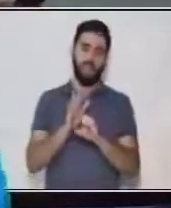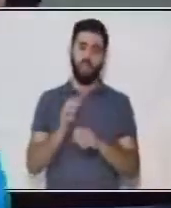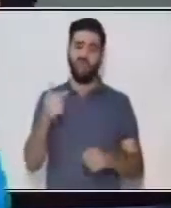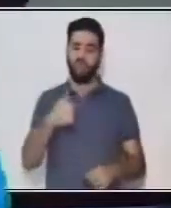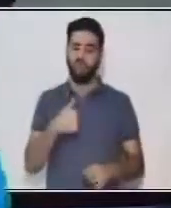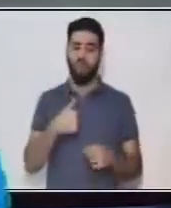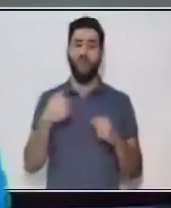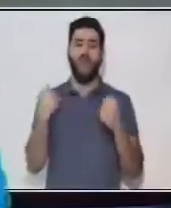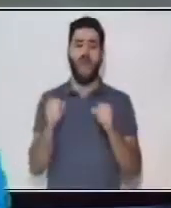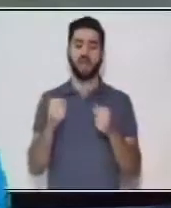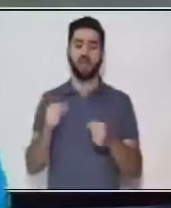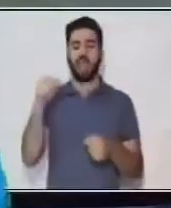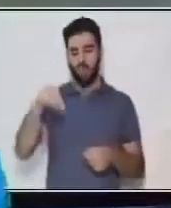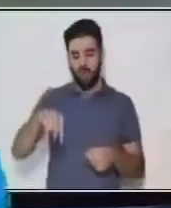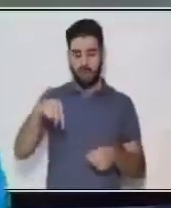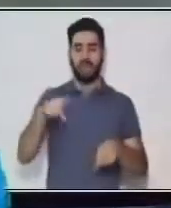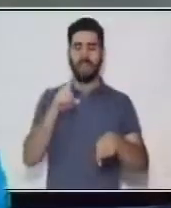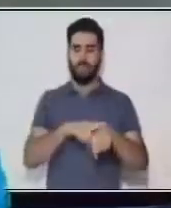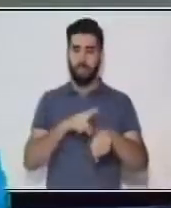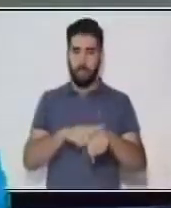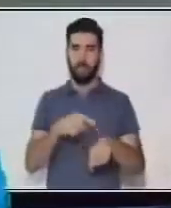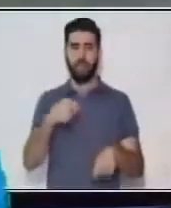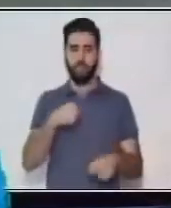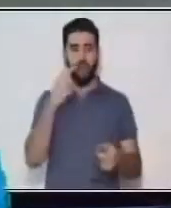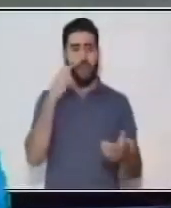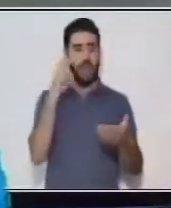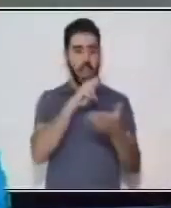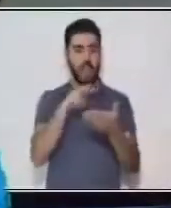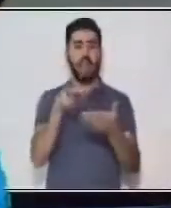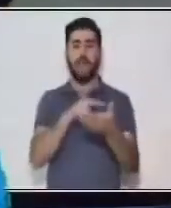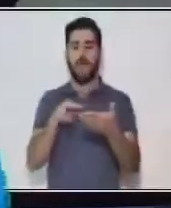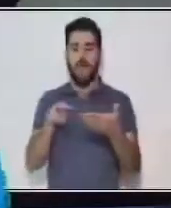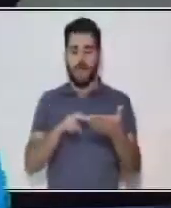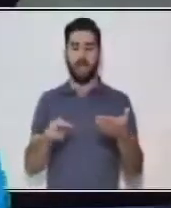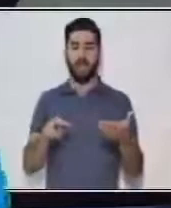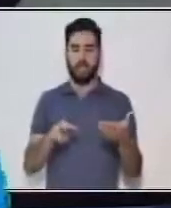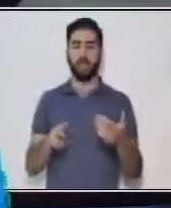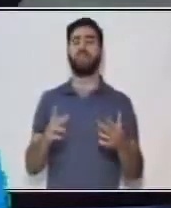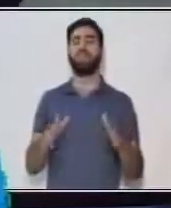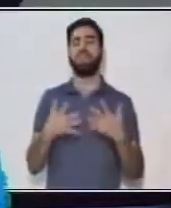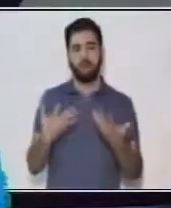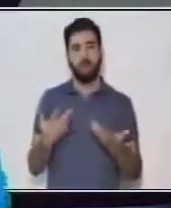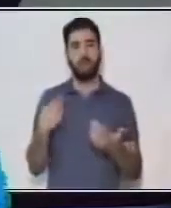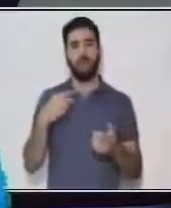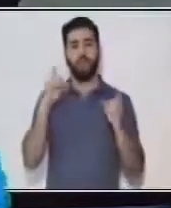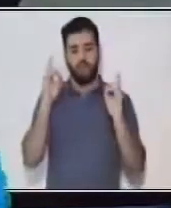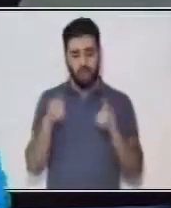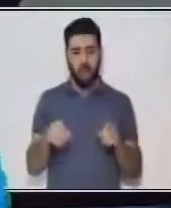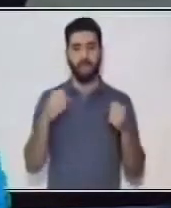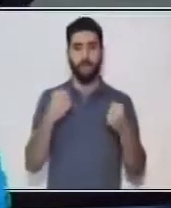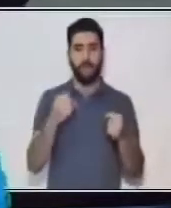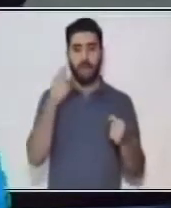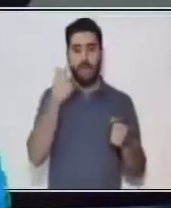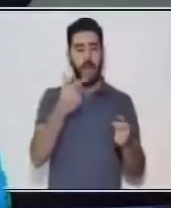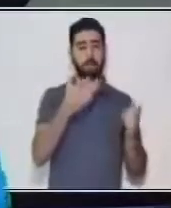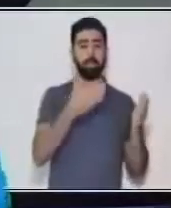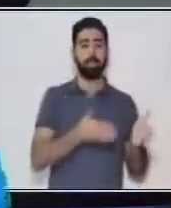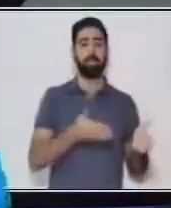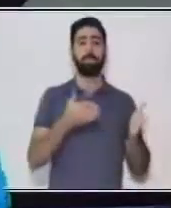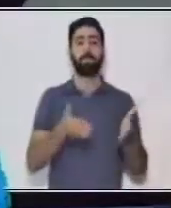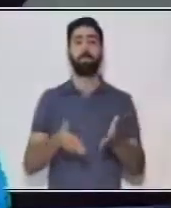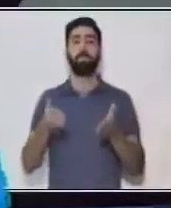este momento, que estoy leyendo en voz alta un texto, lo cual lo debo de hacer de forma pausada, respetando